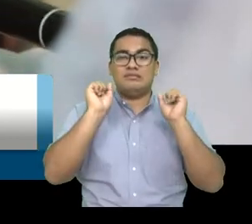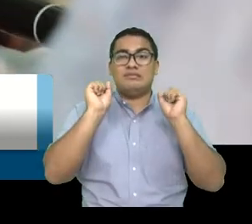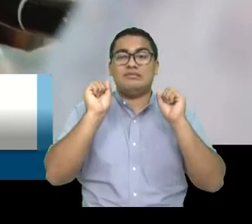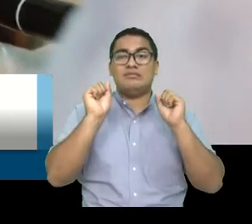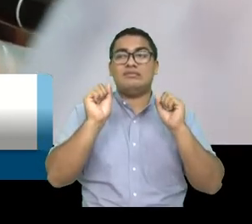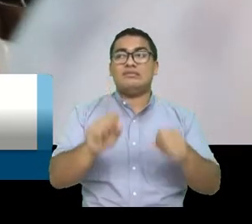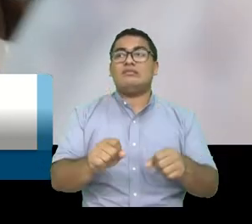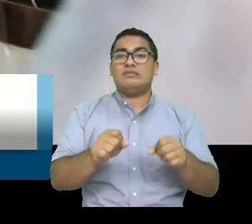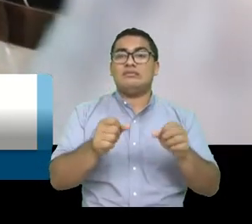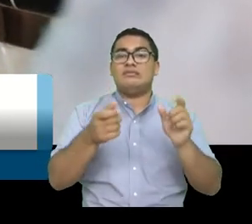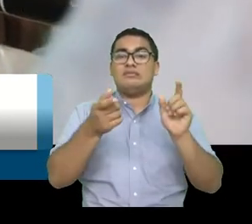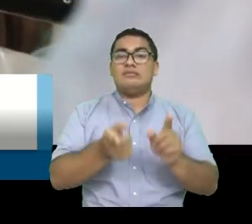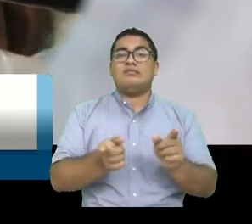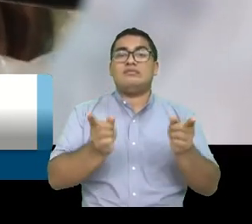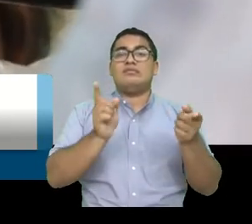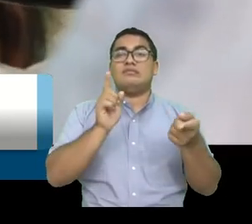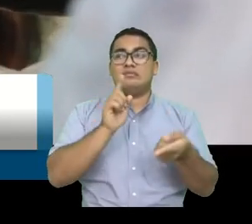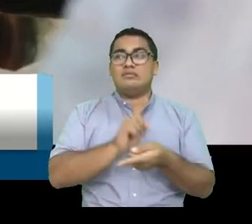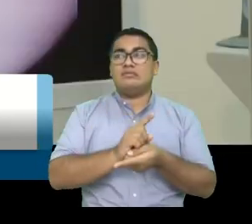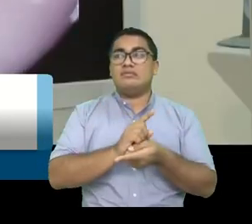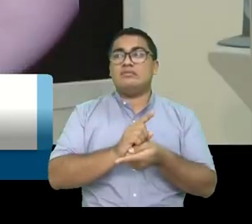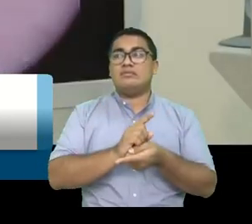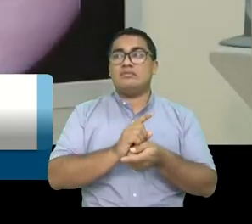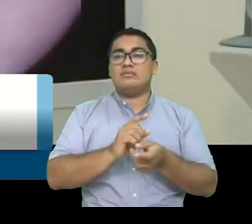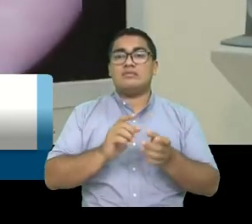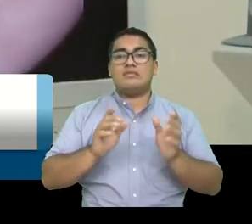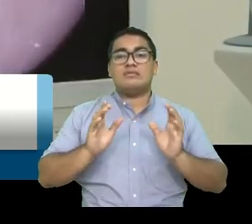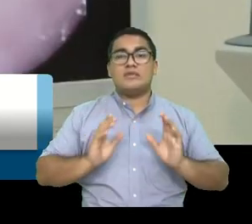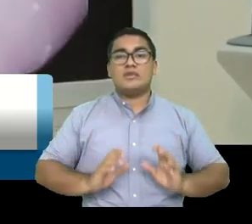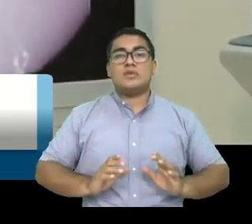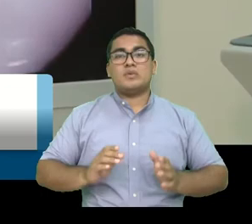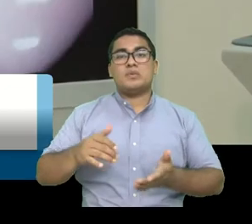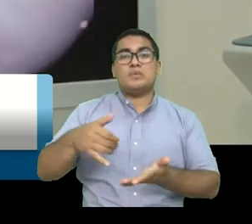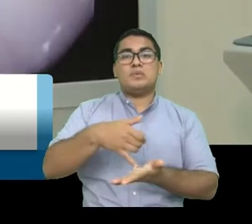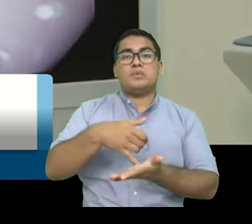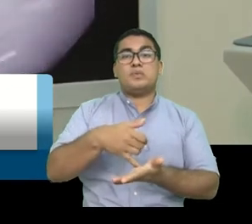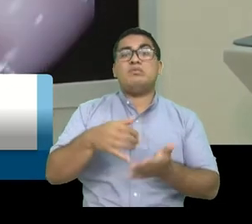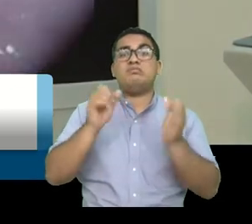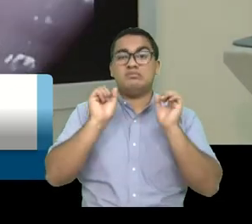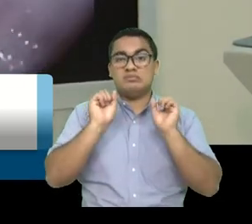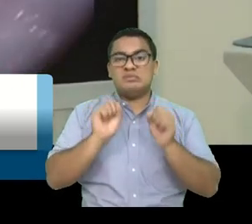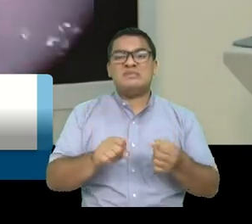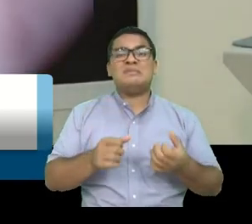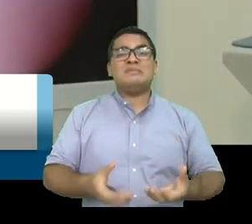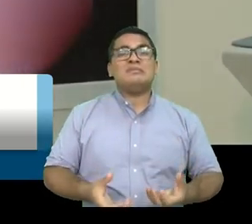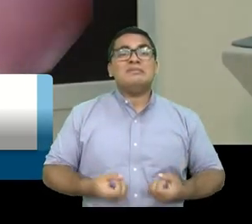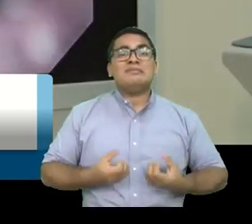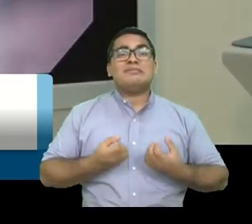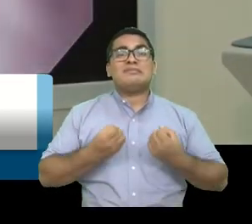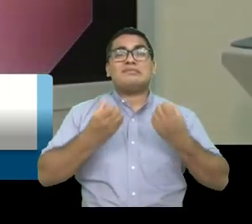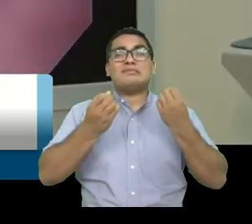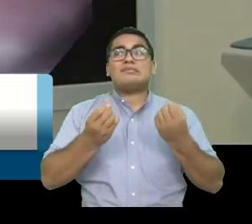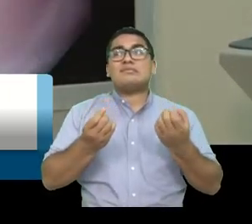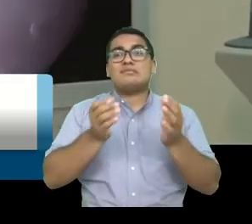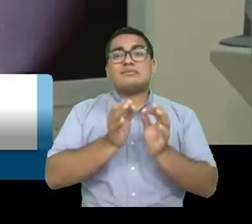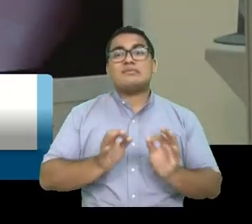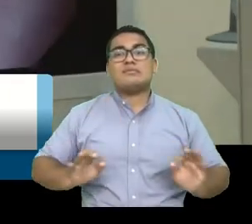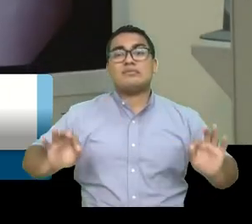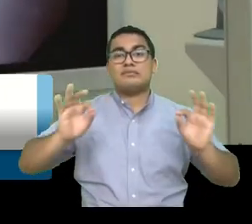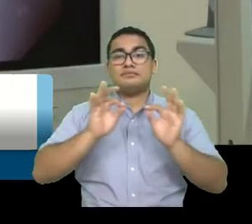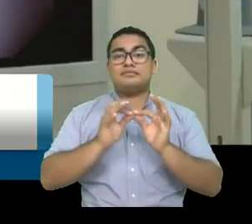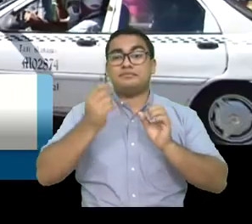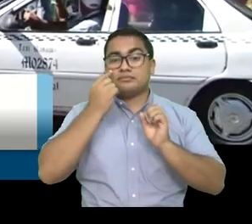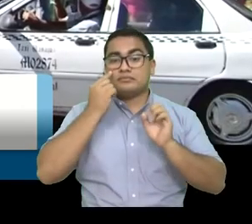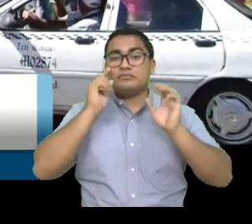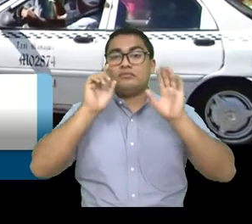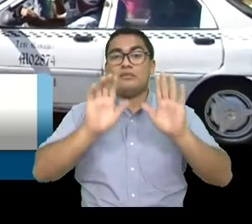unos cambios degenerativos de la célula y puede llegar a formarse el cáncer. Por eso es que hay que cuidarse y alimentarse